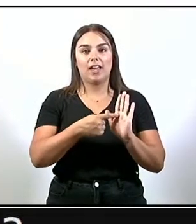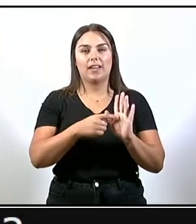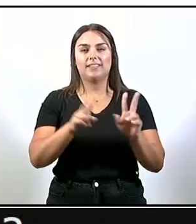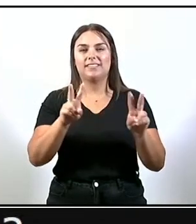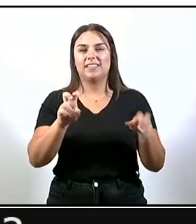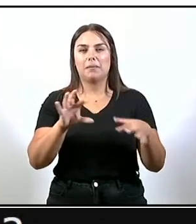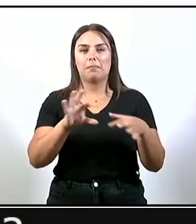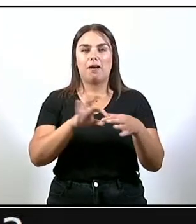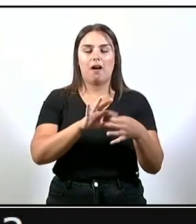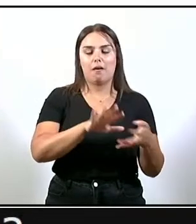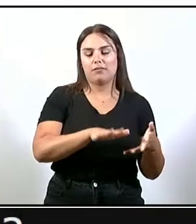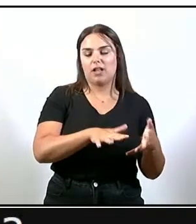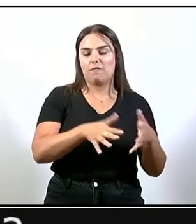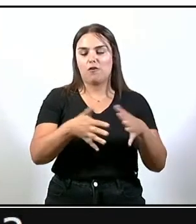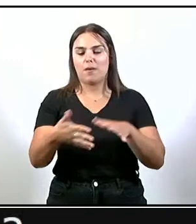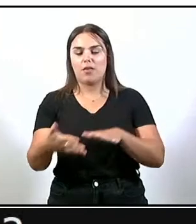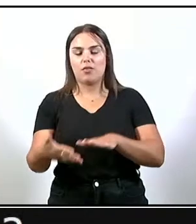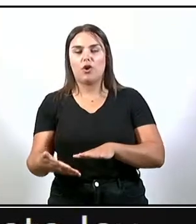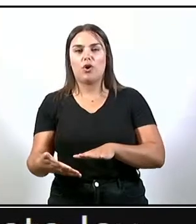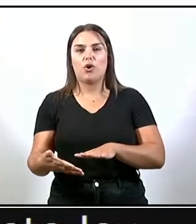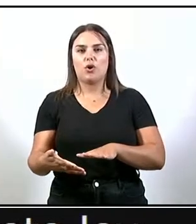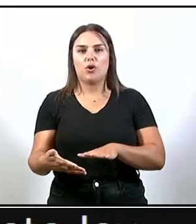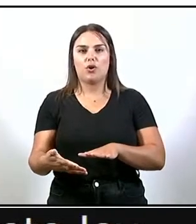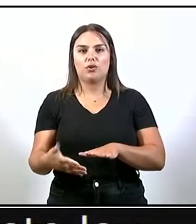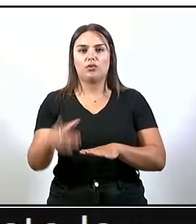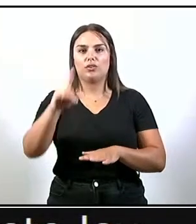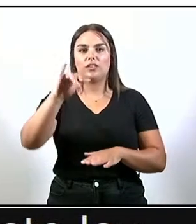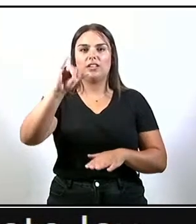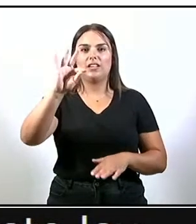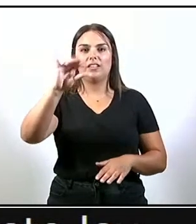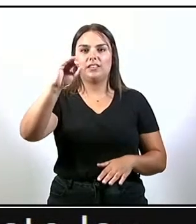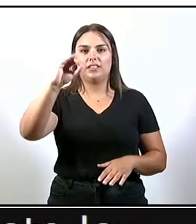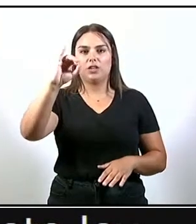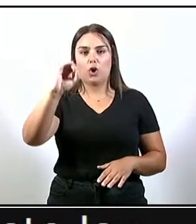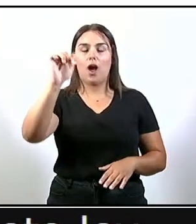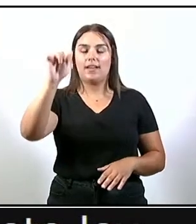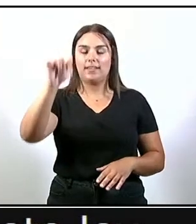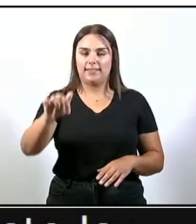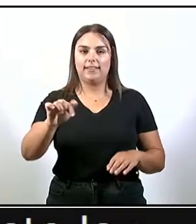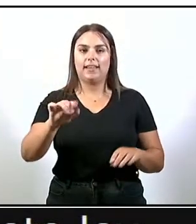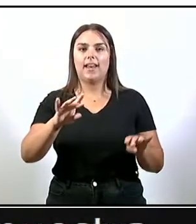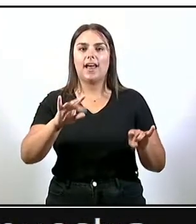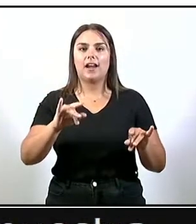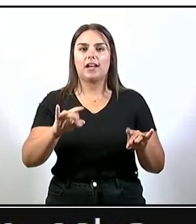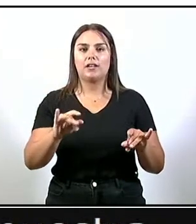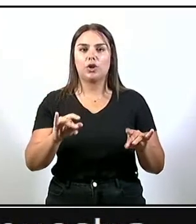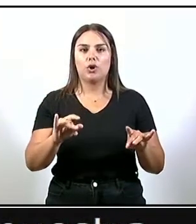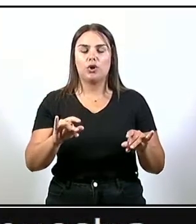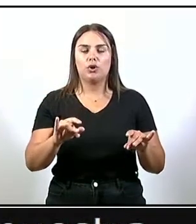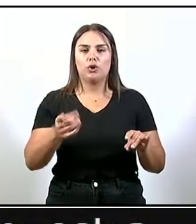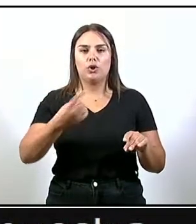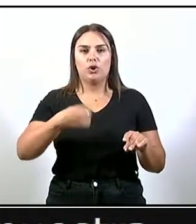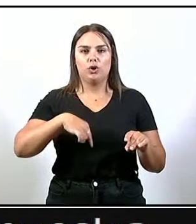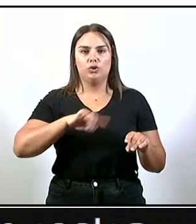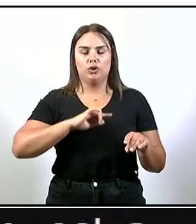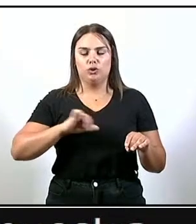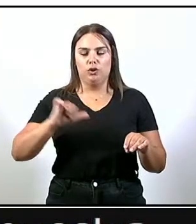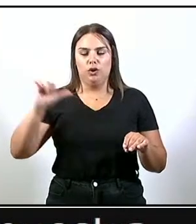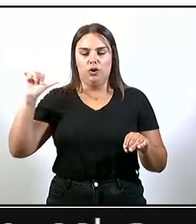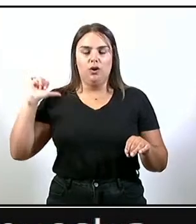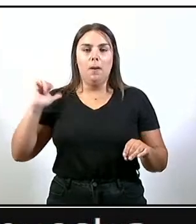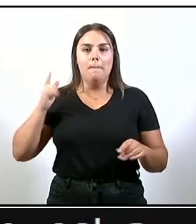con la transformación del litio en nuestra región, hemos estado a lo largo de los últimos